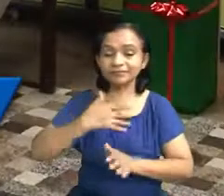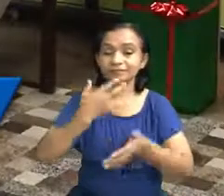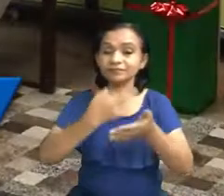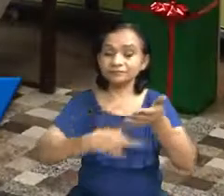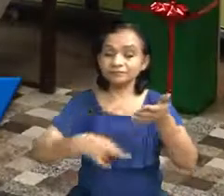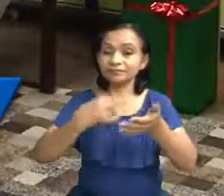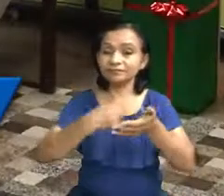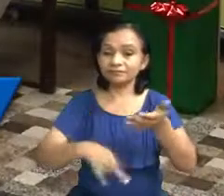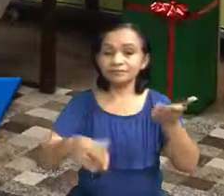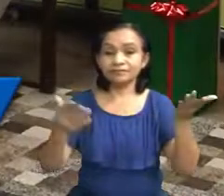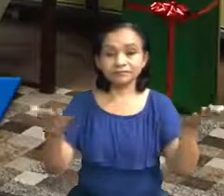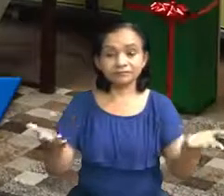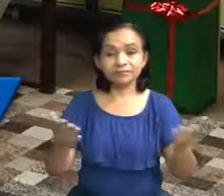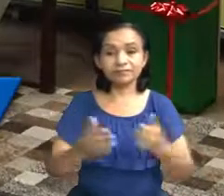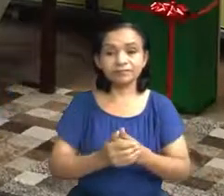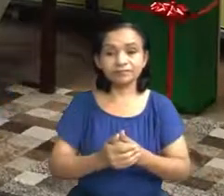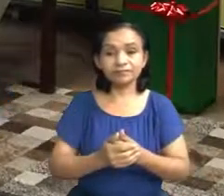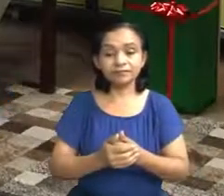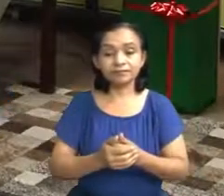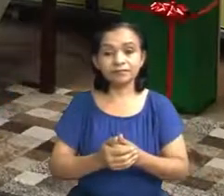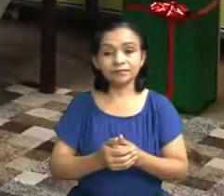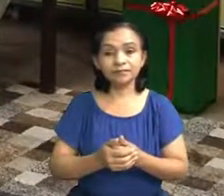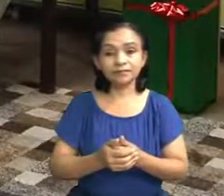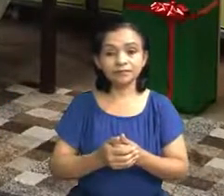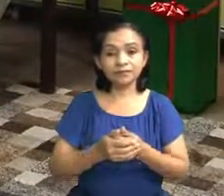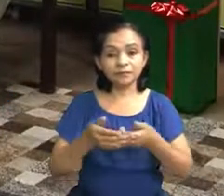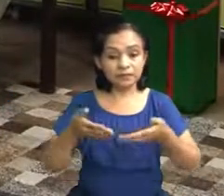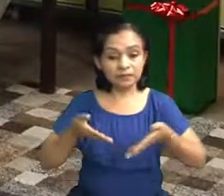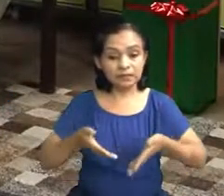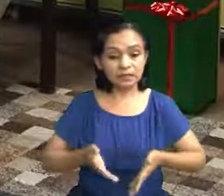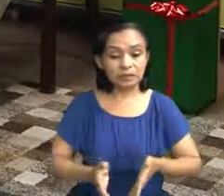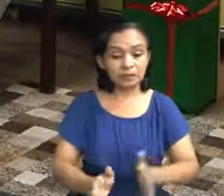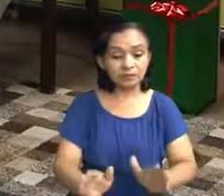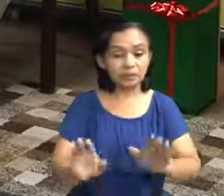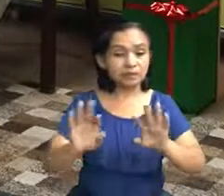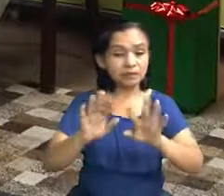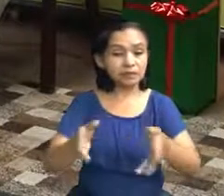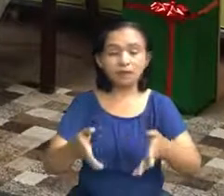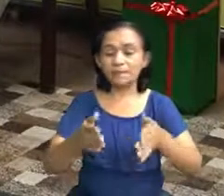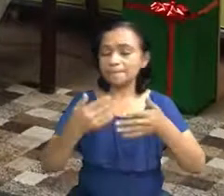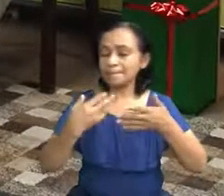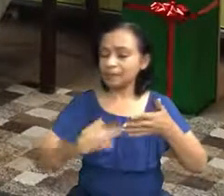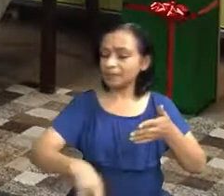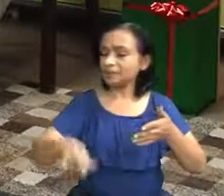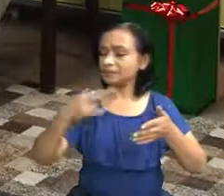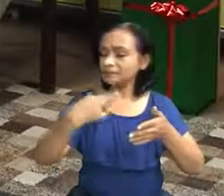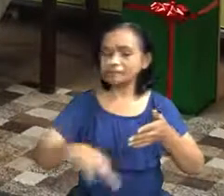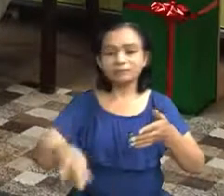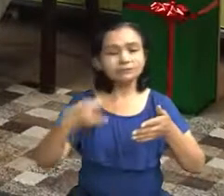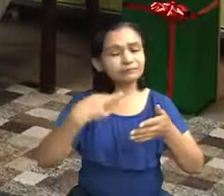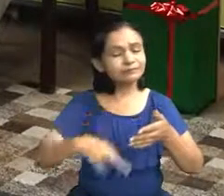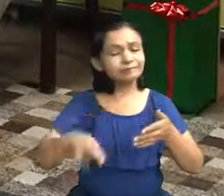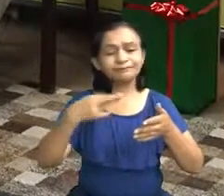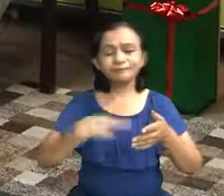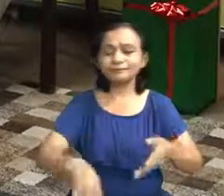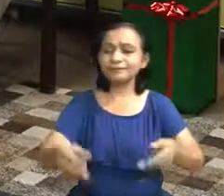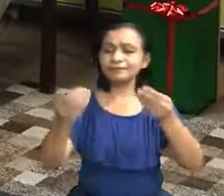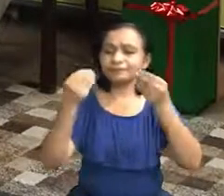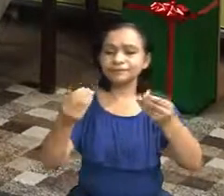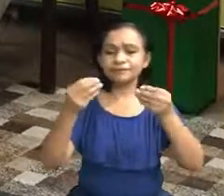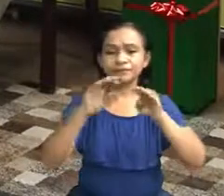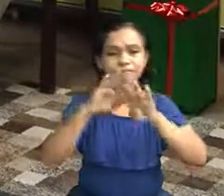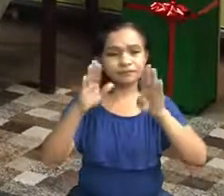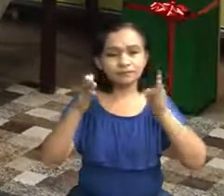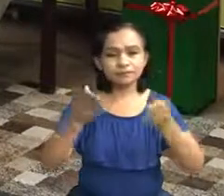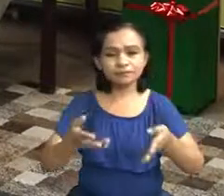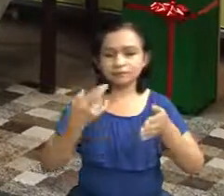soporte transfusional, en este caso, ¿verdad? Y los partos complicados, que también sangran mucho, son... La cesárea, me imagino. Cesáreas, por ejemplo,